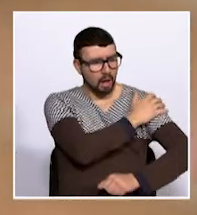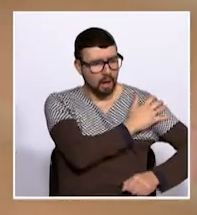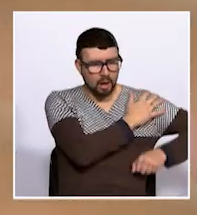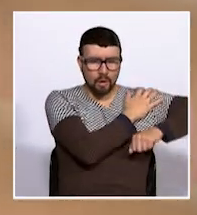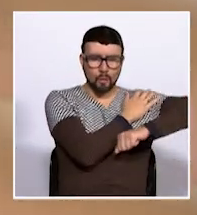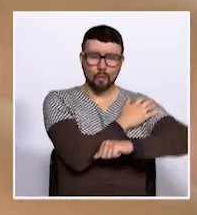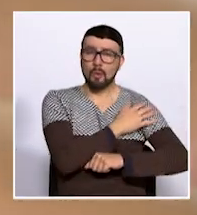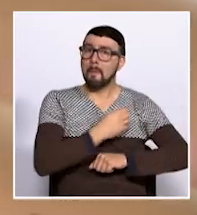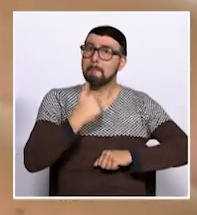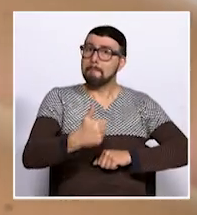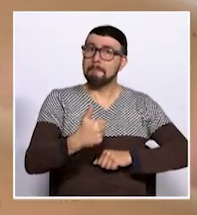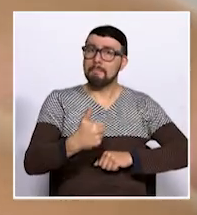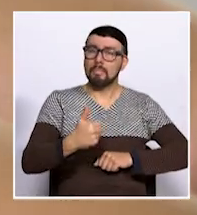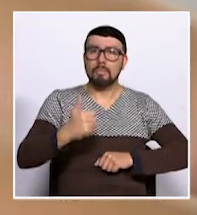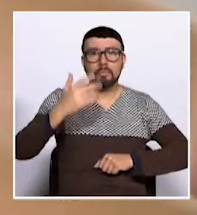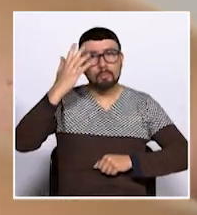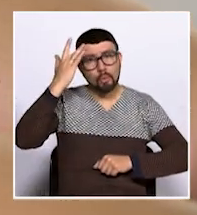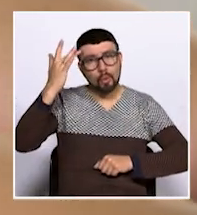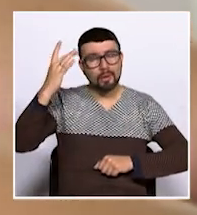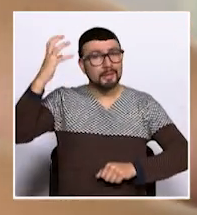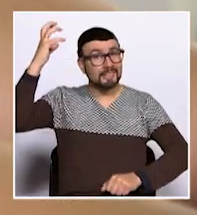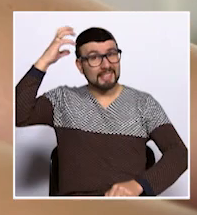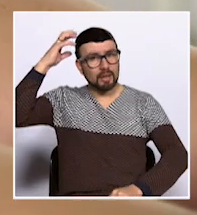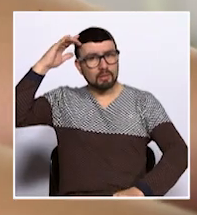Pues claro, porque es que el cerebro